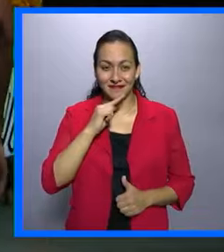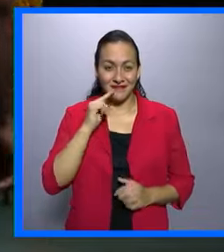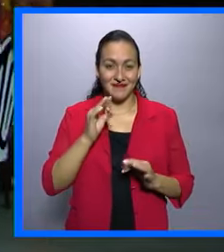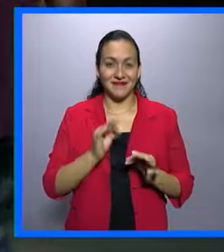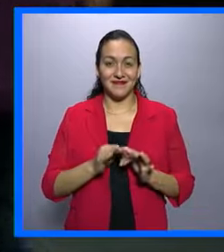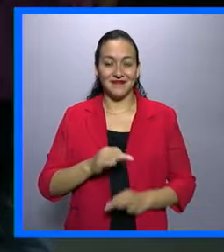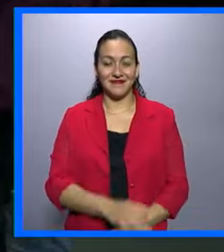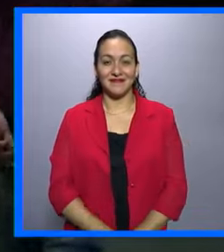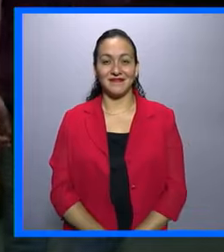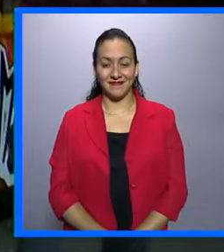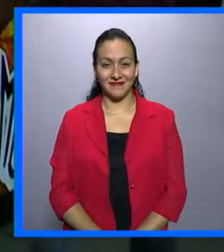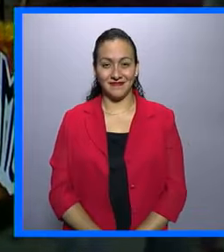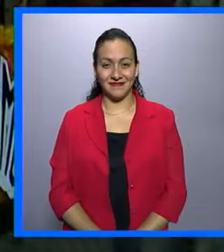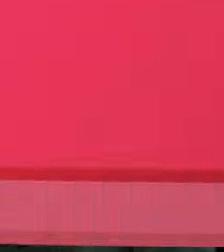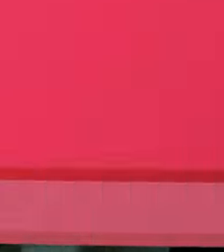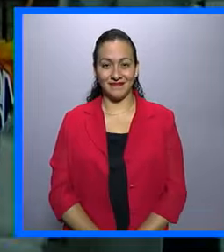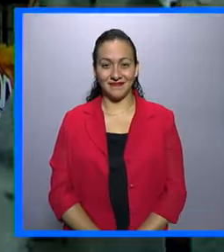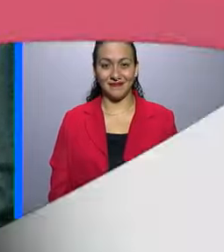Juan Carlos González.